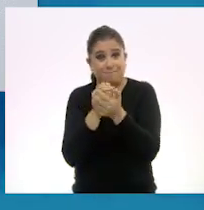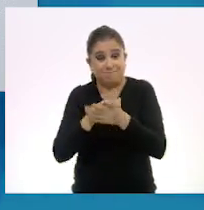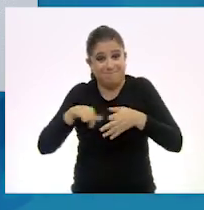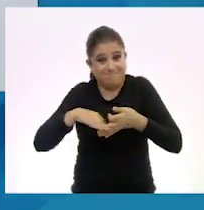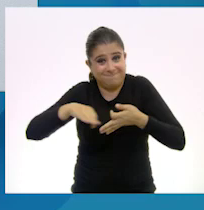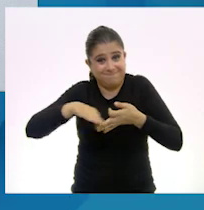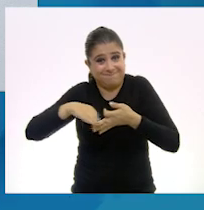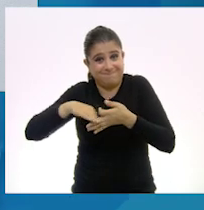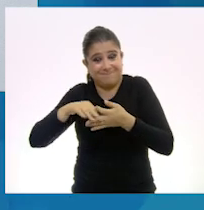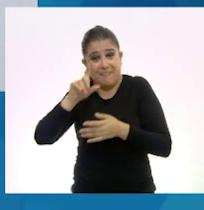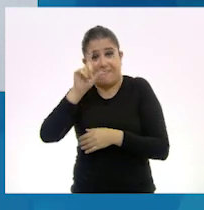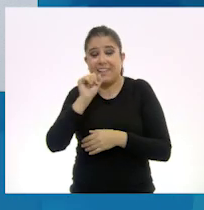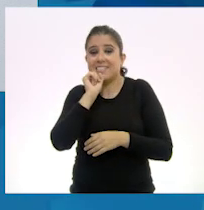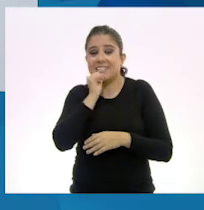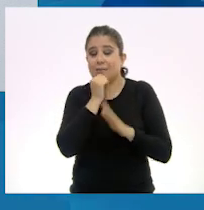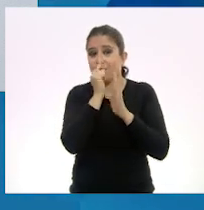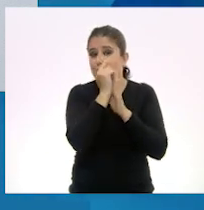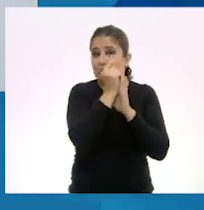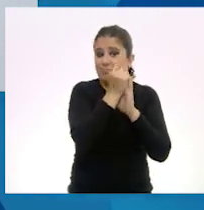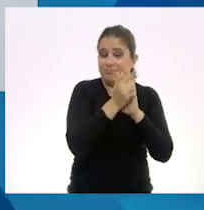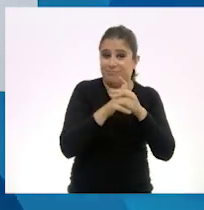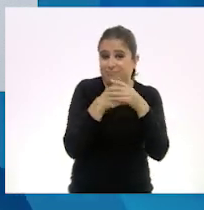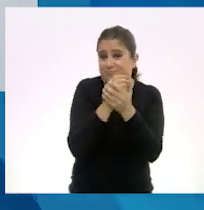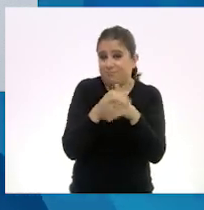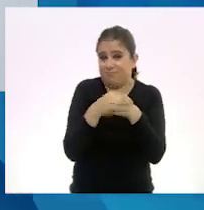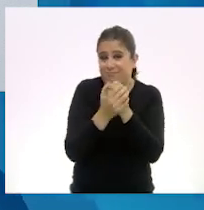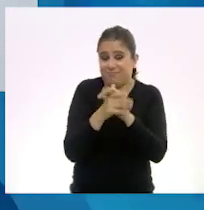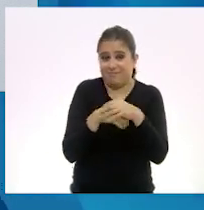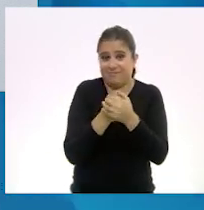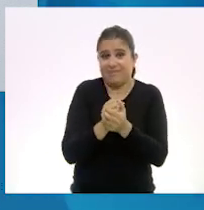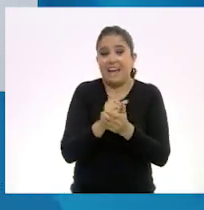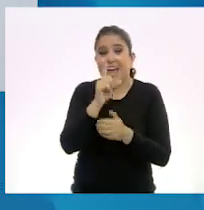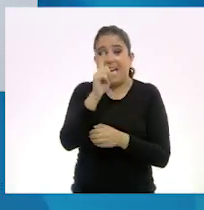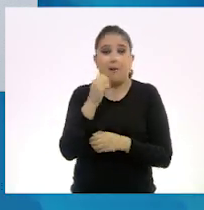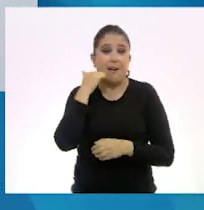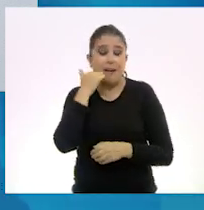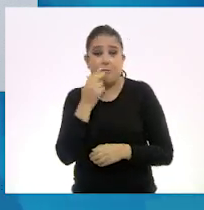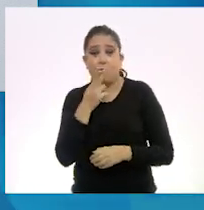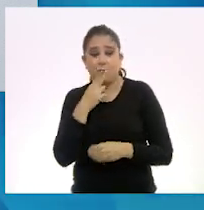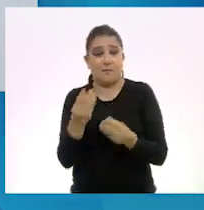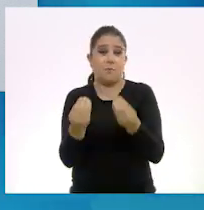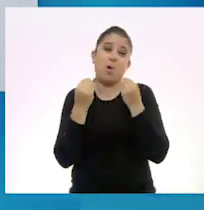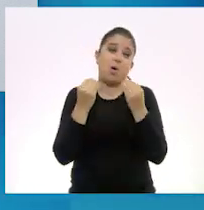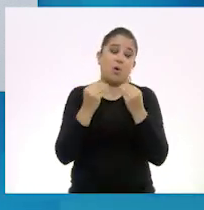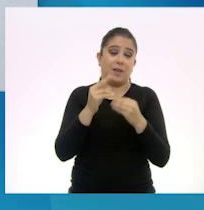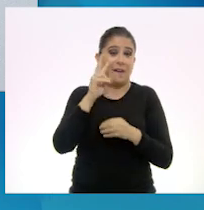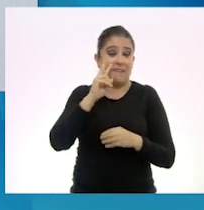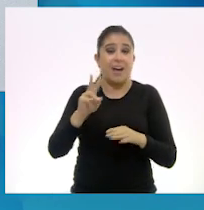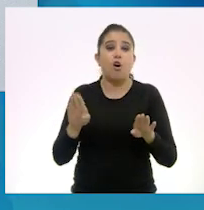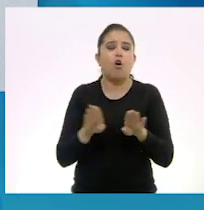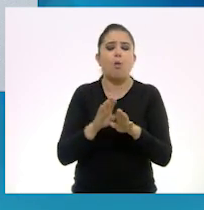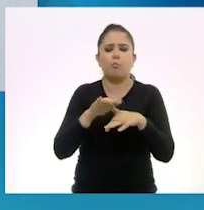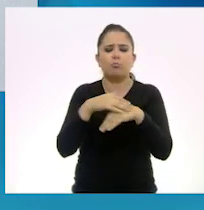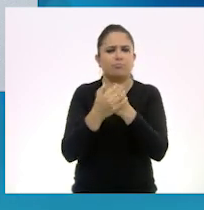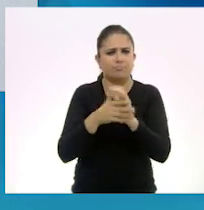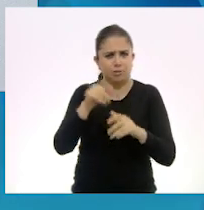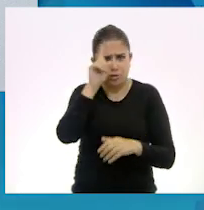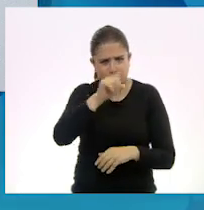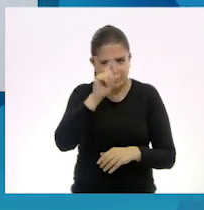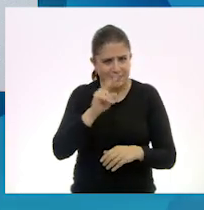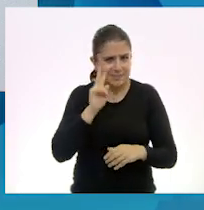lo menos durante 20 segundos, usando mucha agua y jabón. ¡Vamos a ver cómo hay que lavarnos las